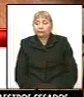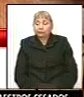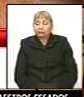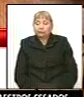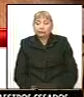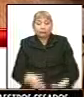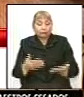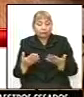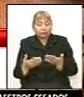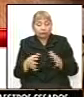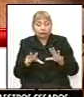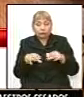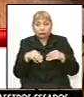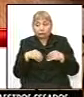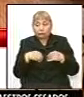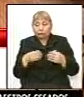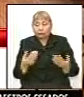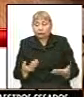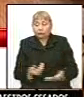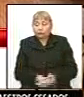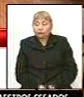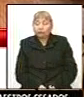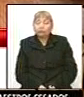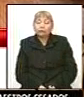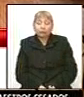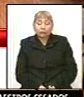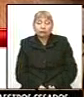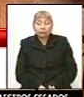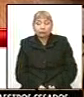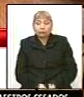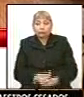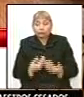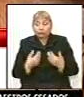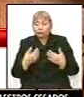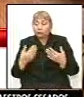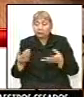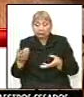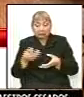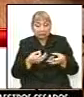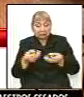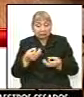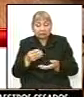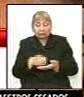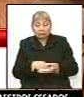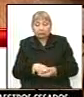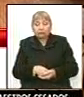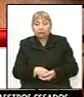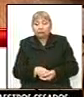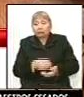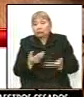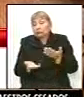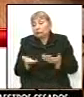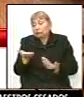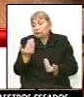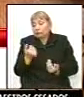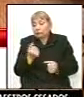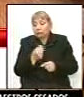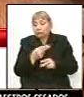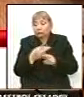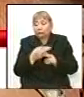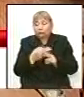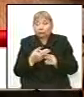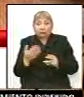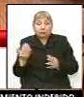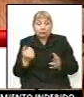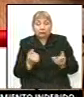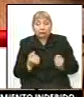que los proyectos sean aprobados acá, ha habido muchos congresistas que podían ser asesitarios. ¿no? Y podía haberse llamado, como Conita Loachea, podía